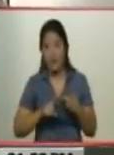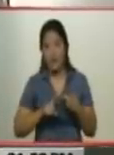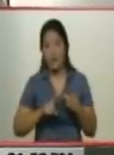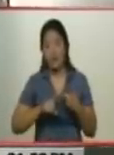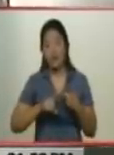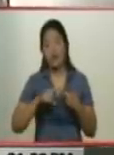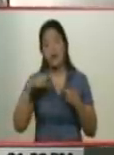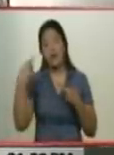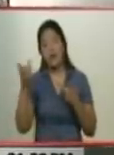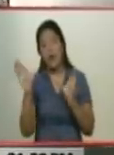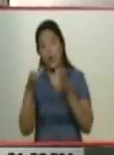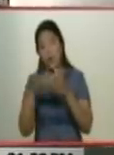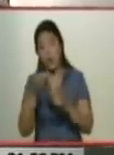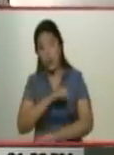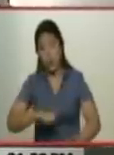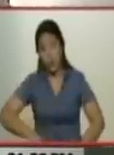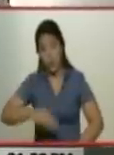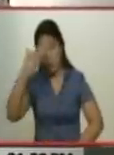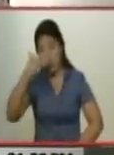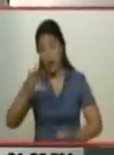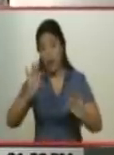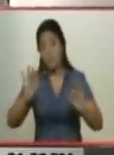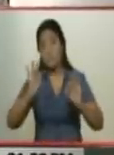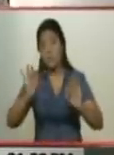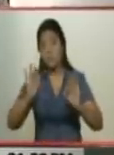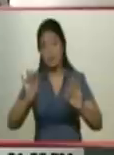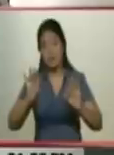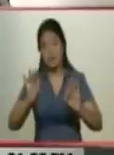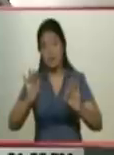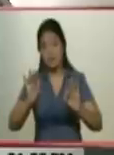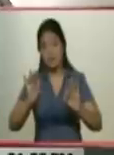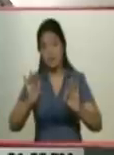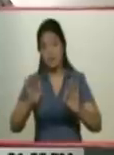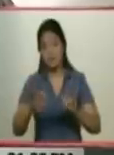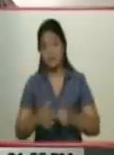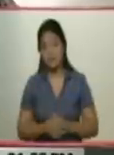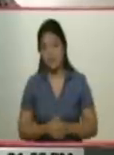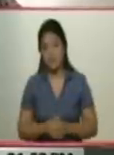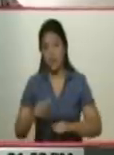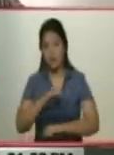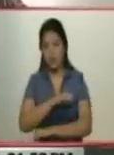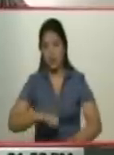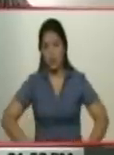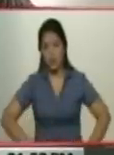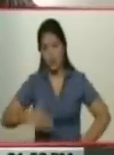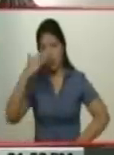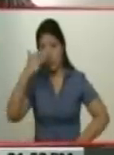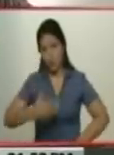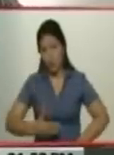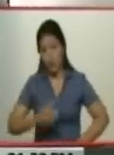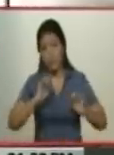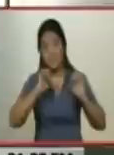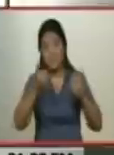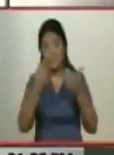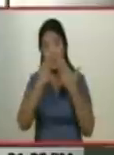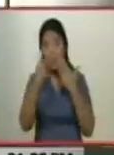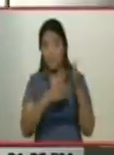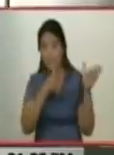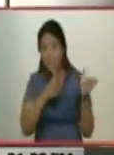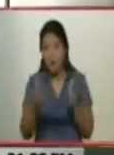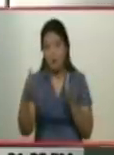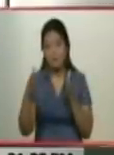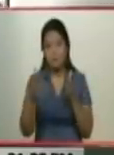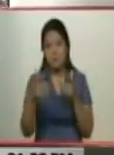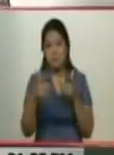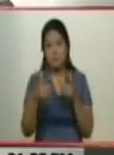Armada nacional bolivariana especialmente de nuestra Guardia nacional iniciaron operaciones para